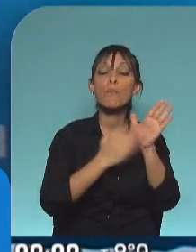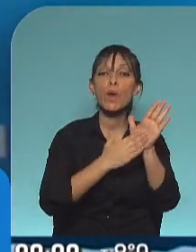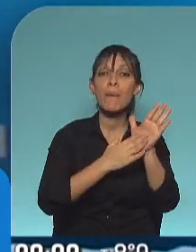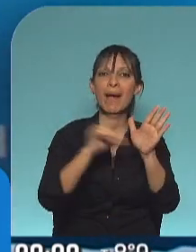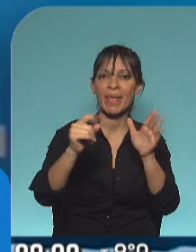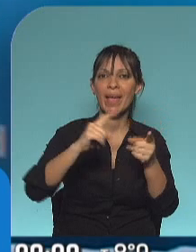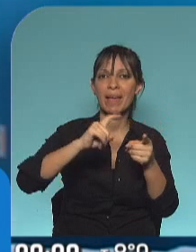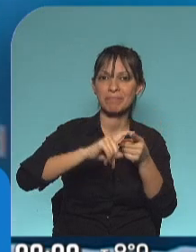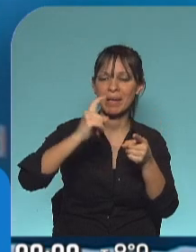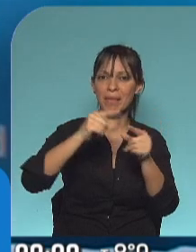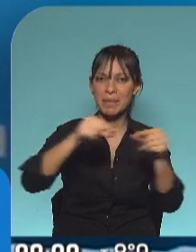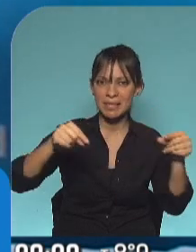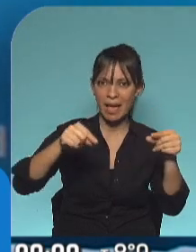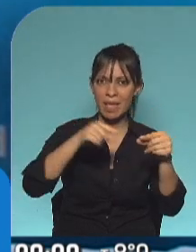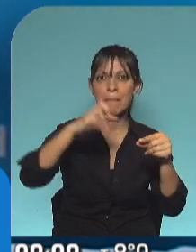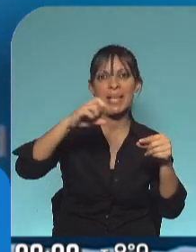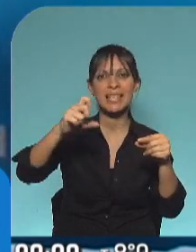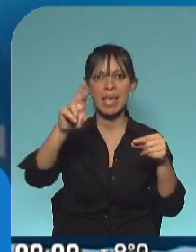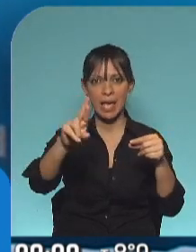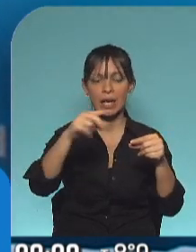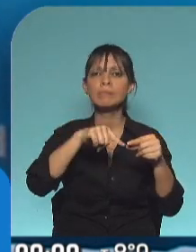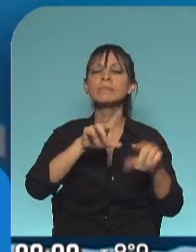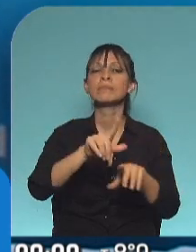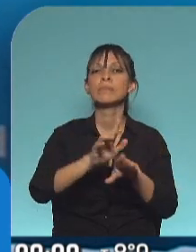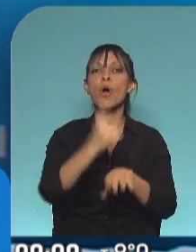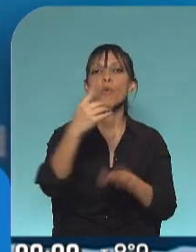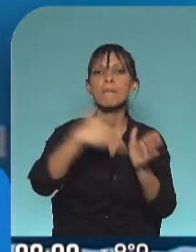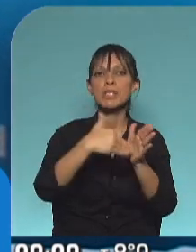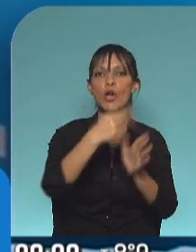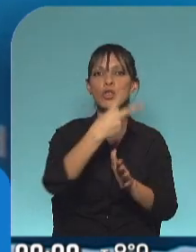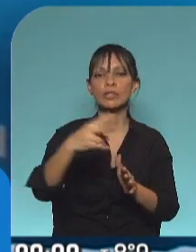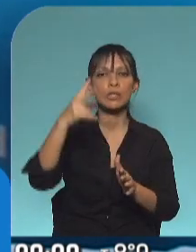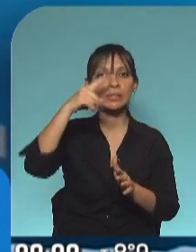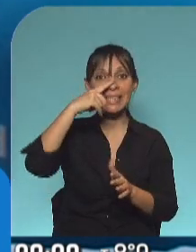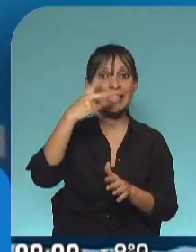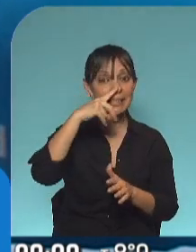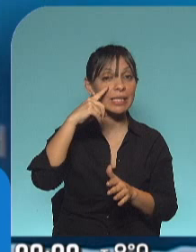PCR, reacción en cadena de polimerasa, alcanzaron el valor de